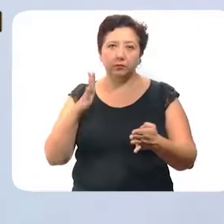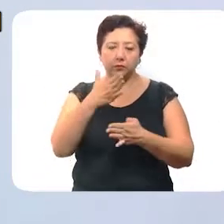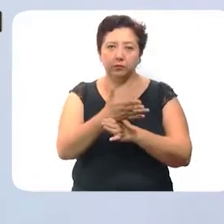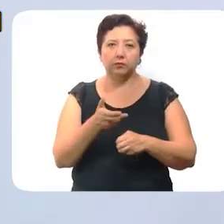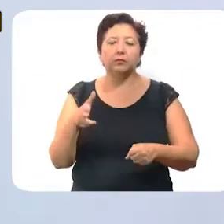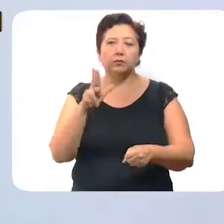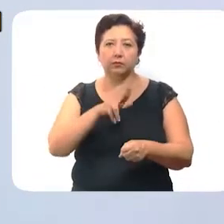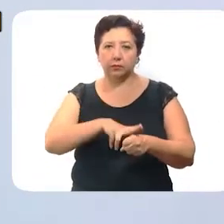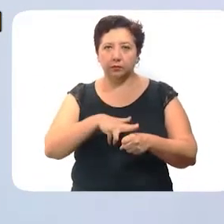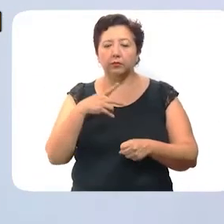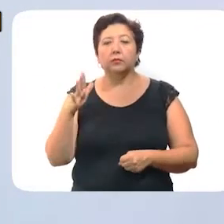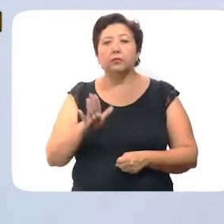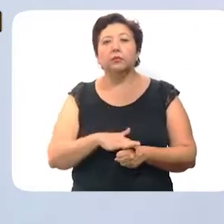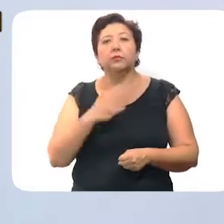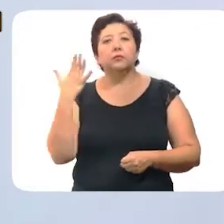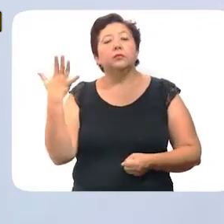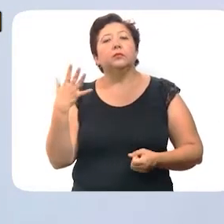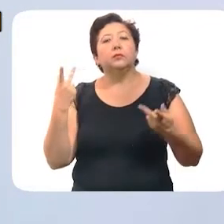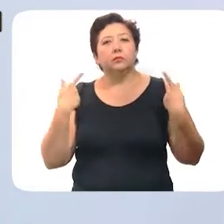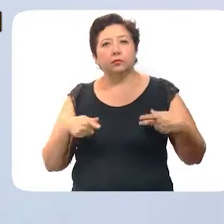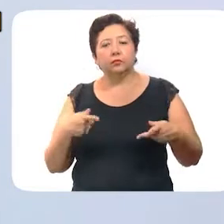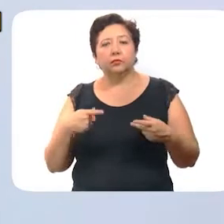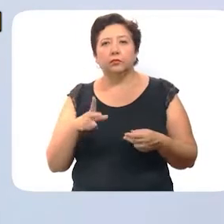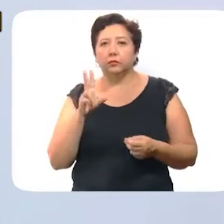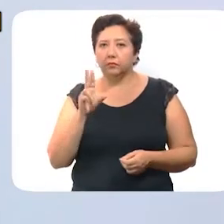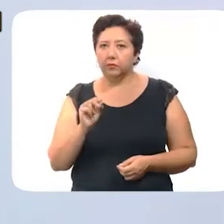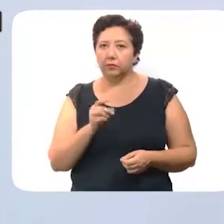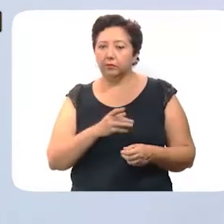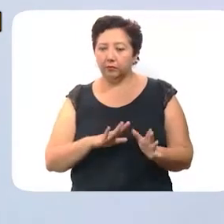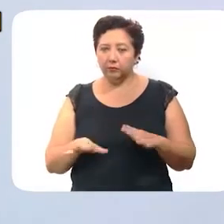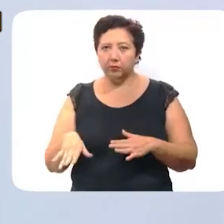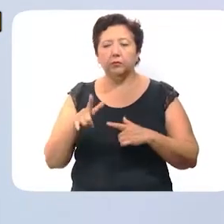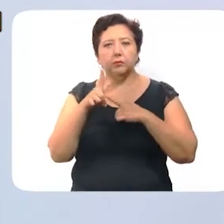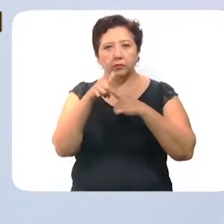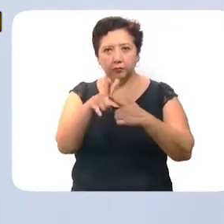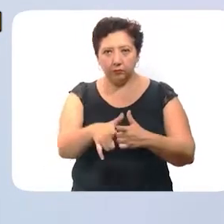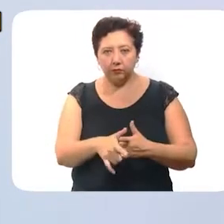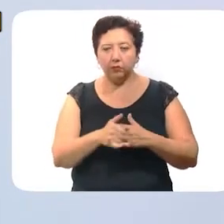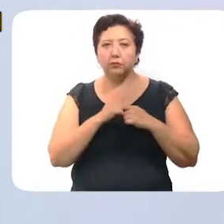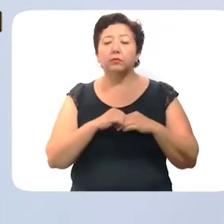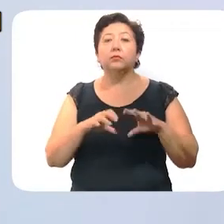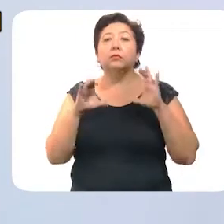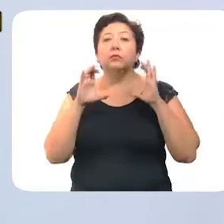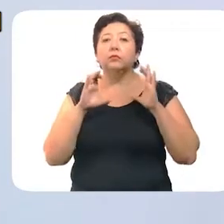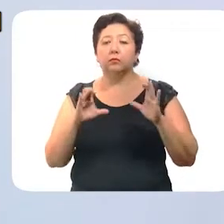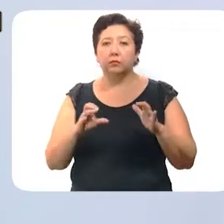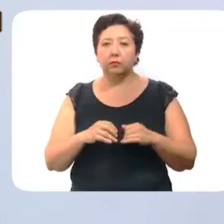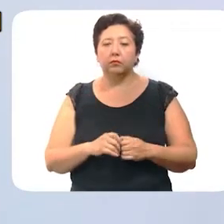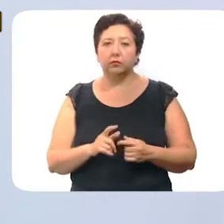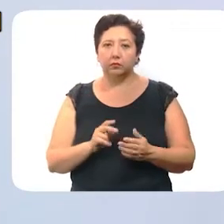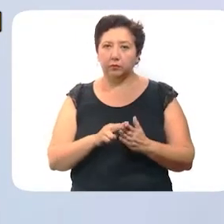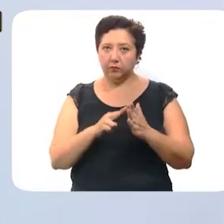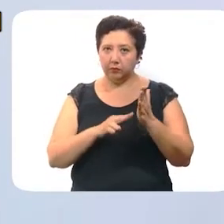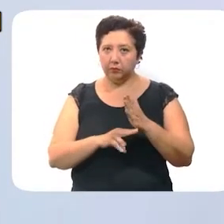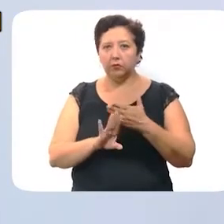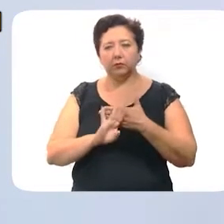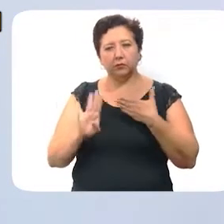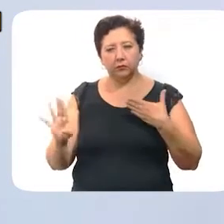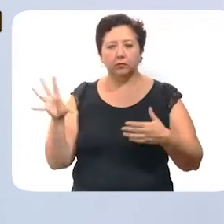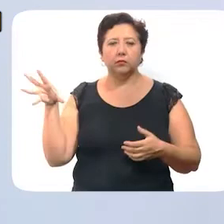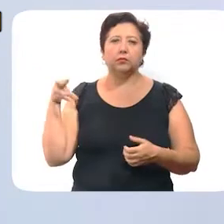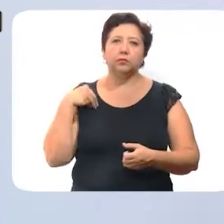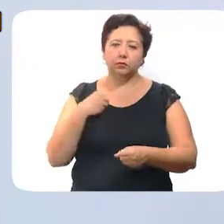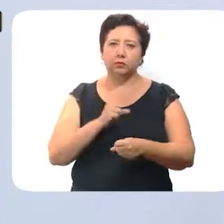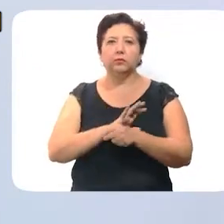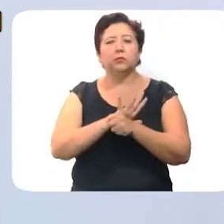ingresos hospitalarios, por lo que pedimos a la población no bajar la guardia y continuar actuando con responsabilidad y siguiendo las medidas